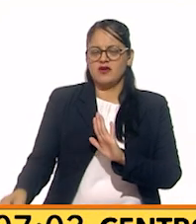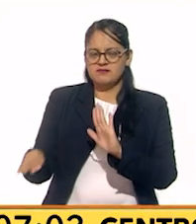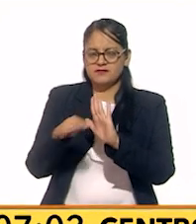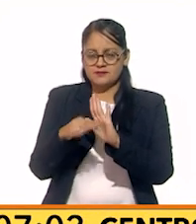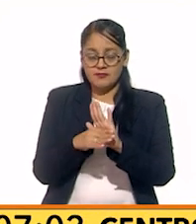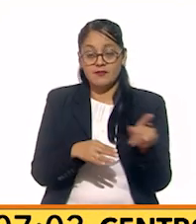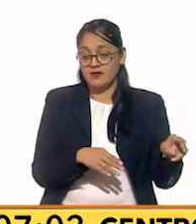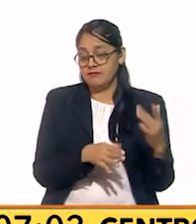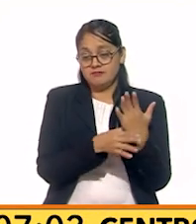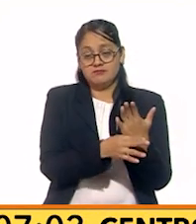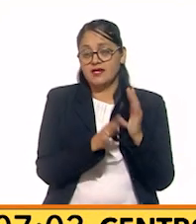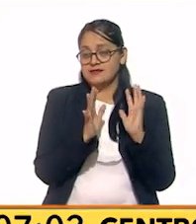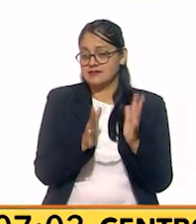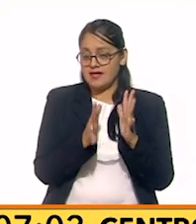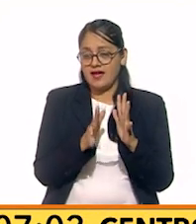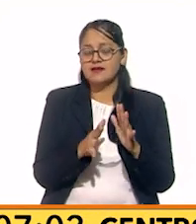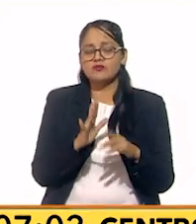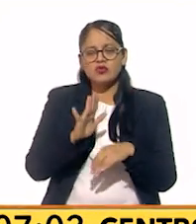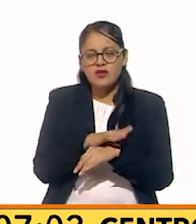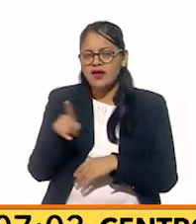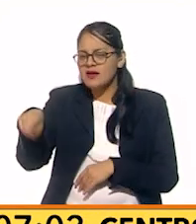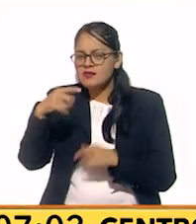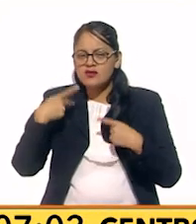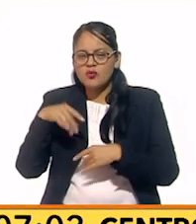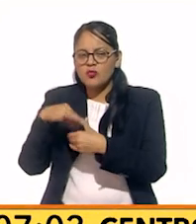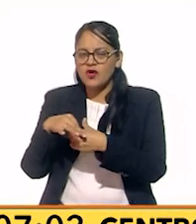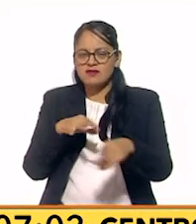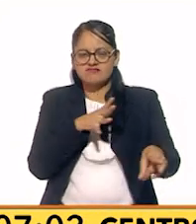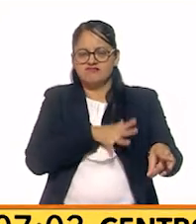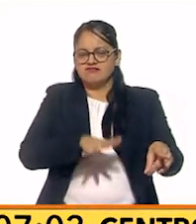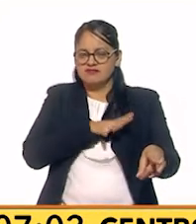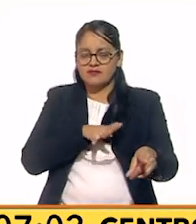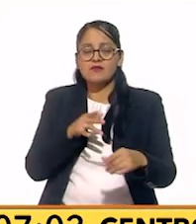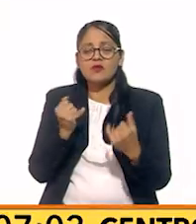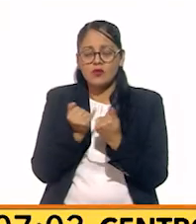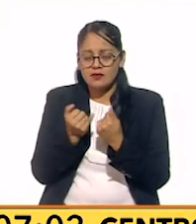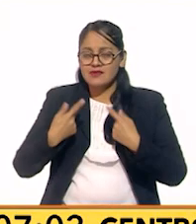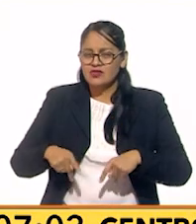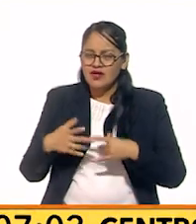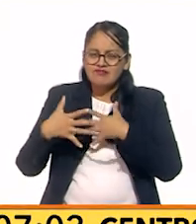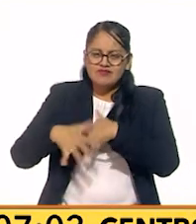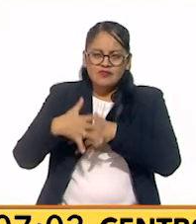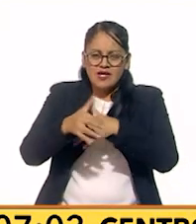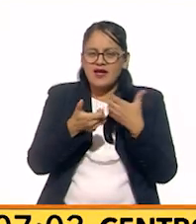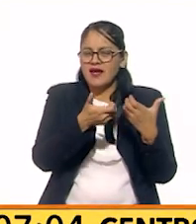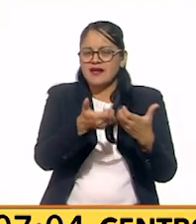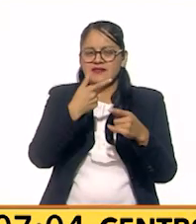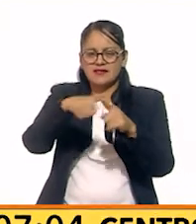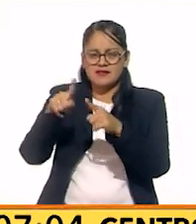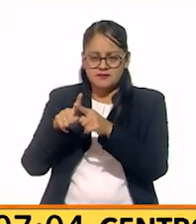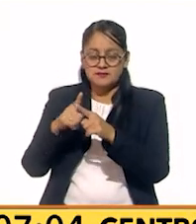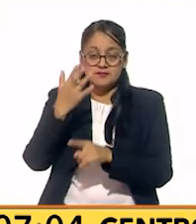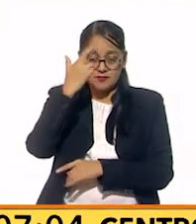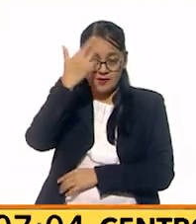ha mostrado por las voces de los votantes, pero también por toda la movilización que ha habido en las calles desde el